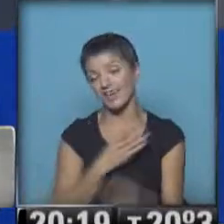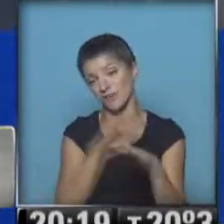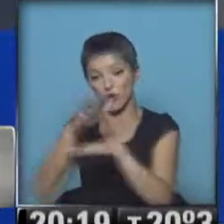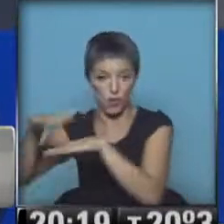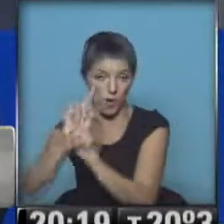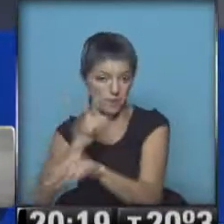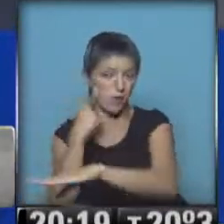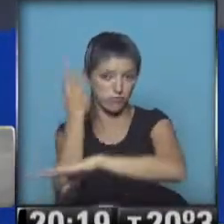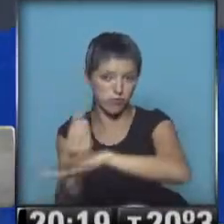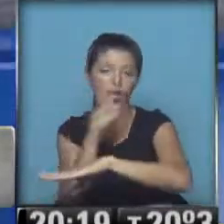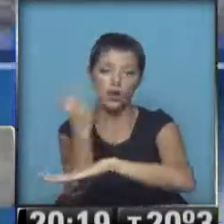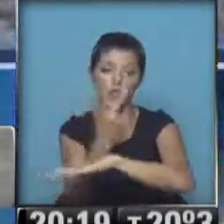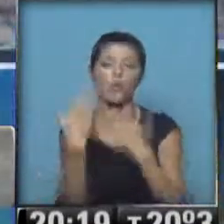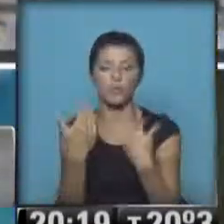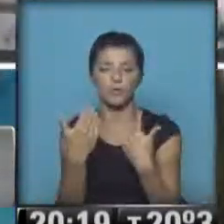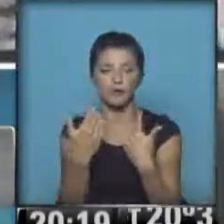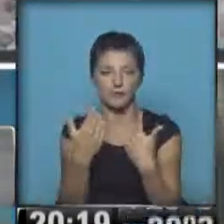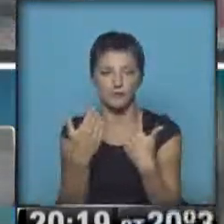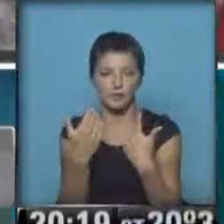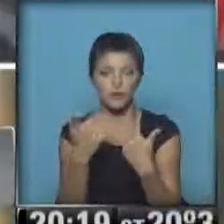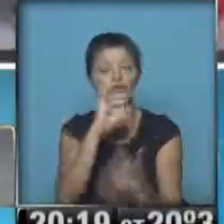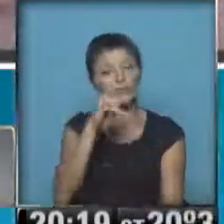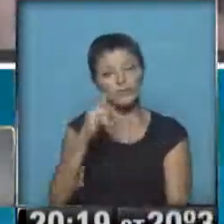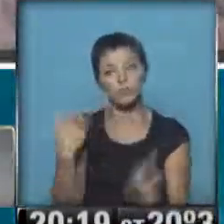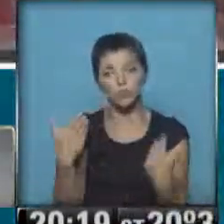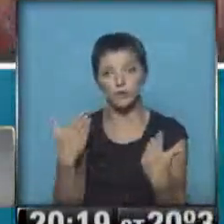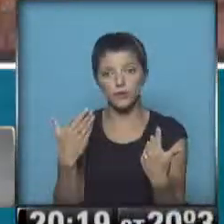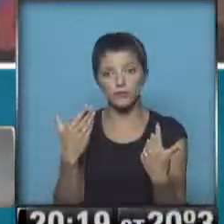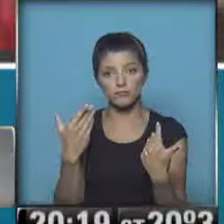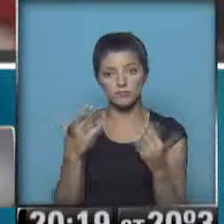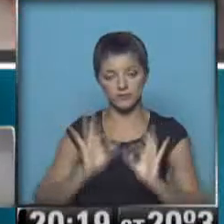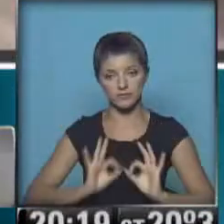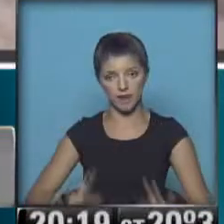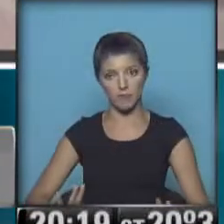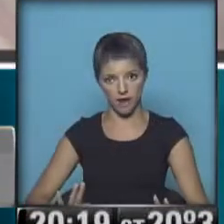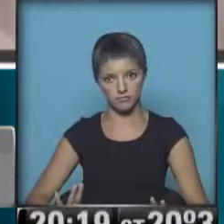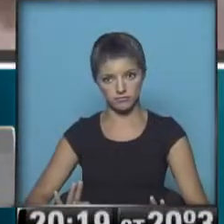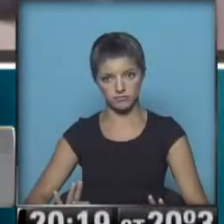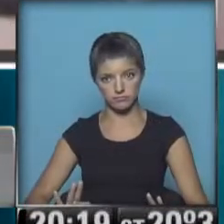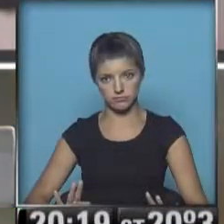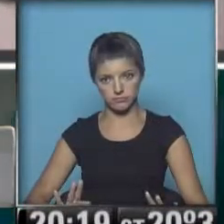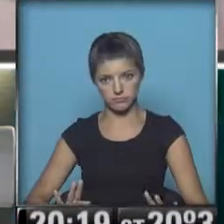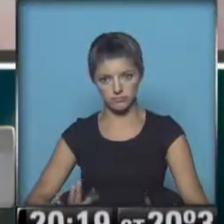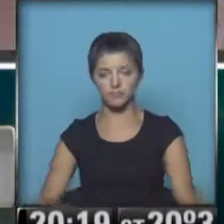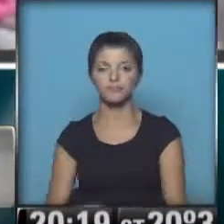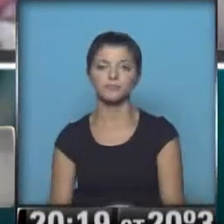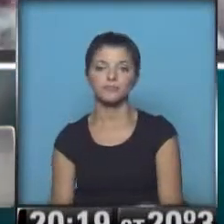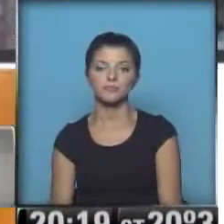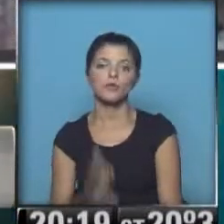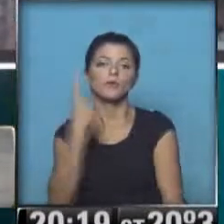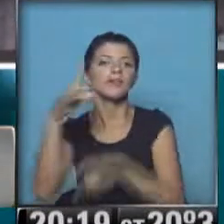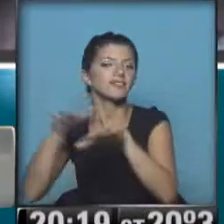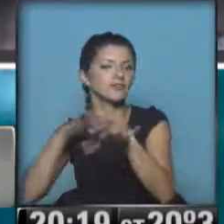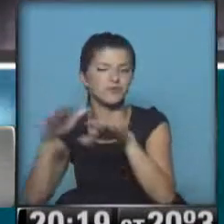han sido podido han sido así podido rescatados han sido rescatados con vida una situación